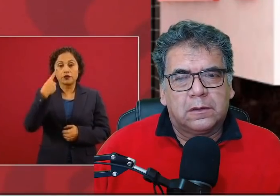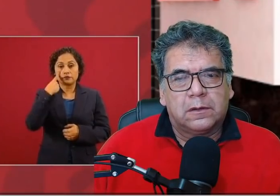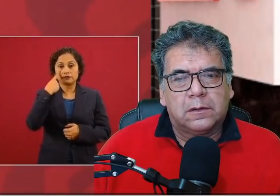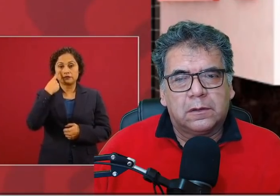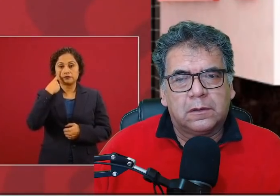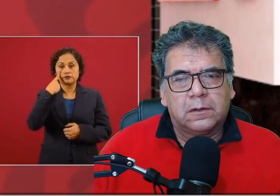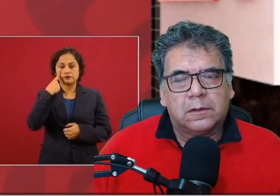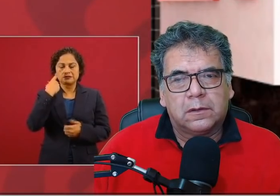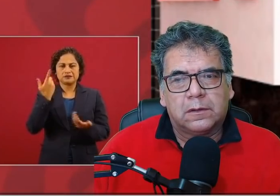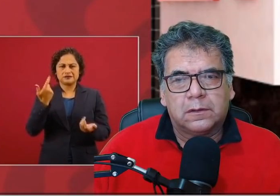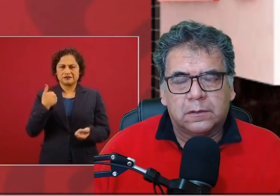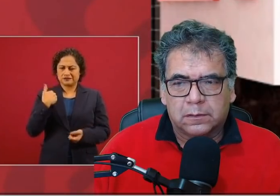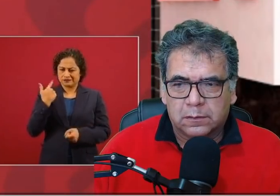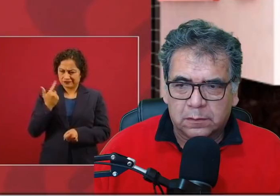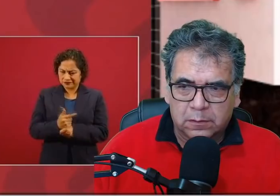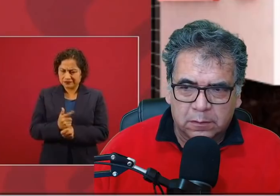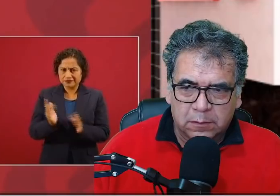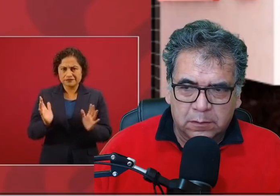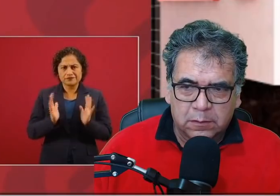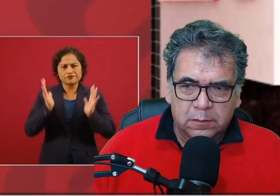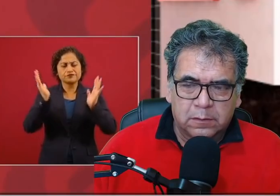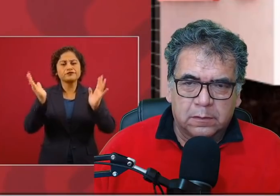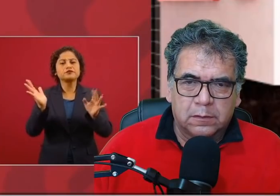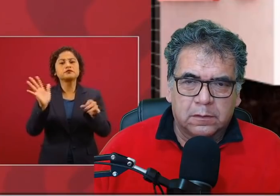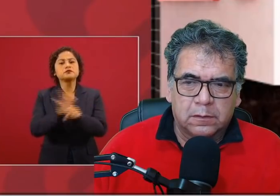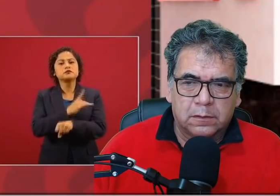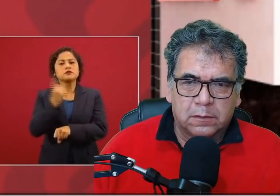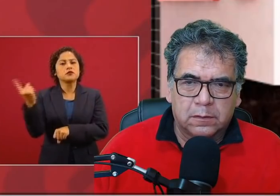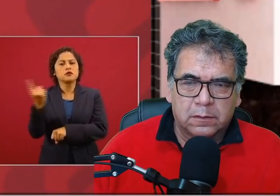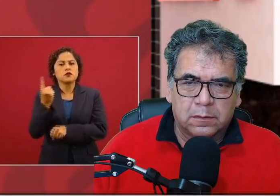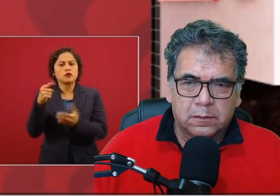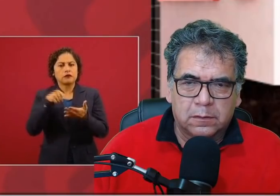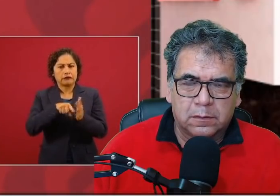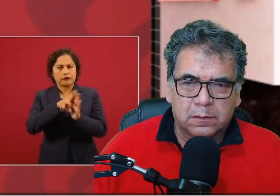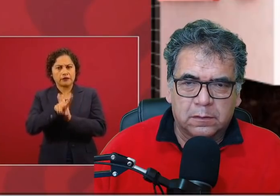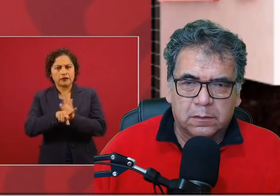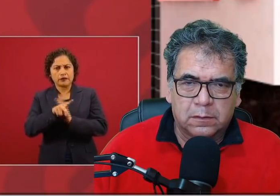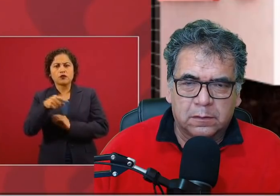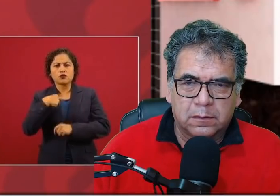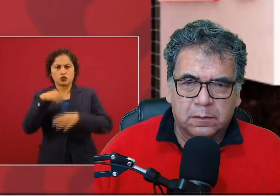me llaman la atención porque hablo de conservadores,